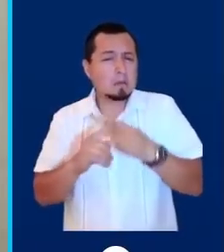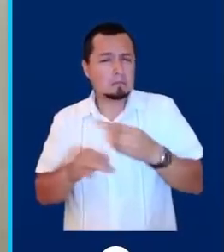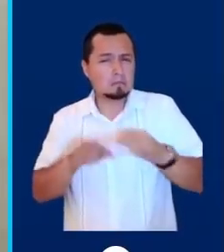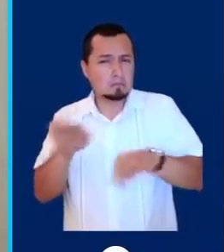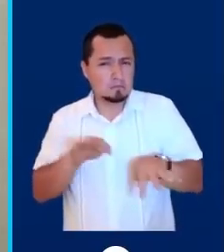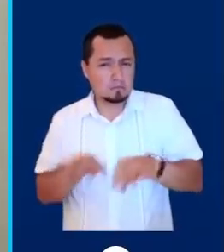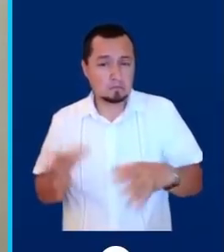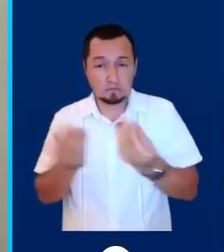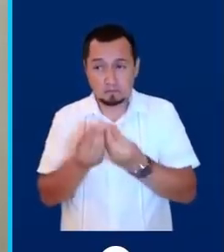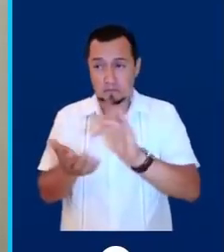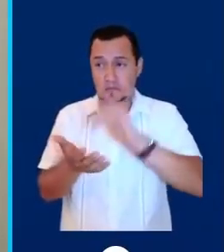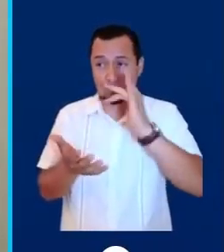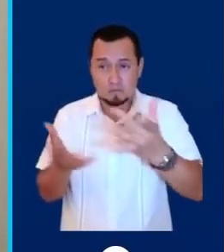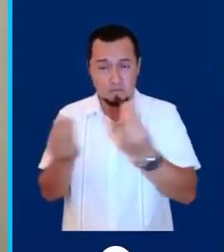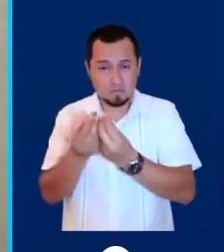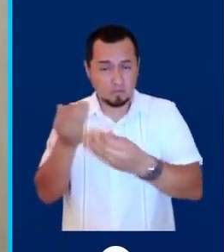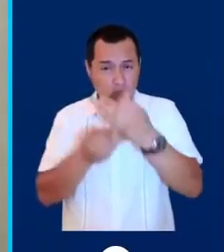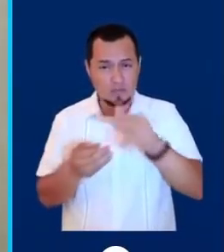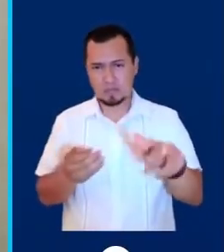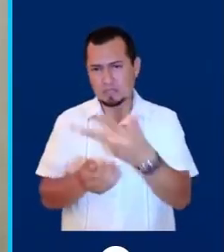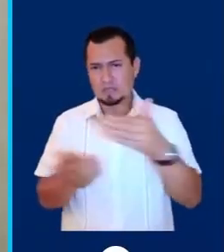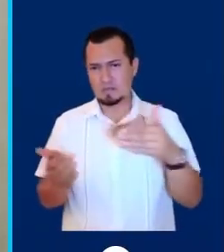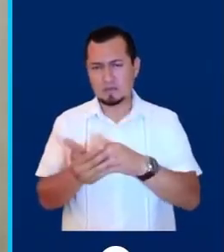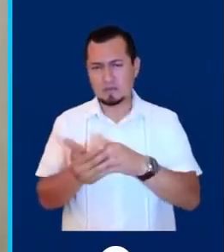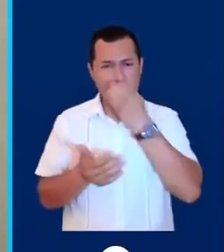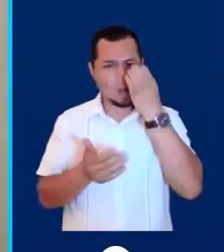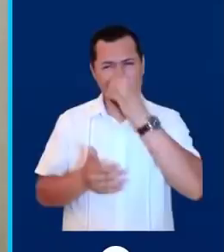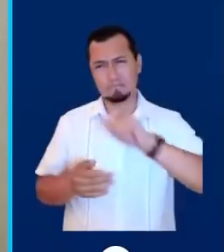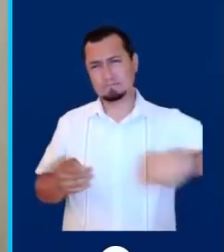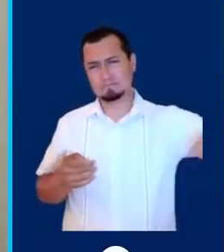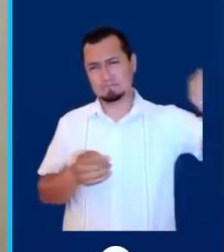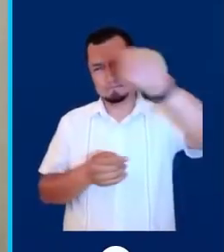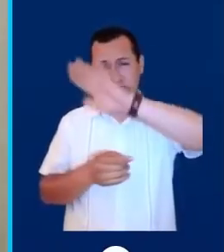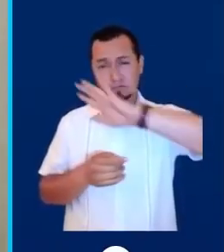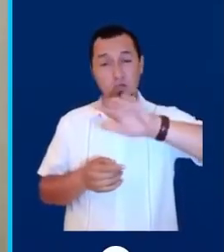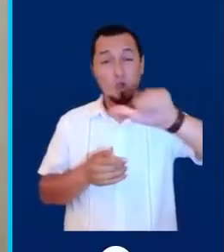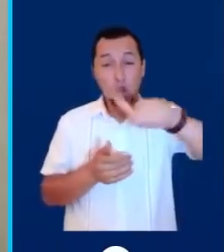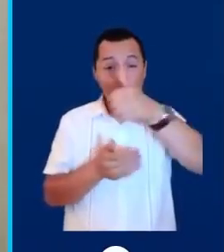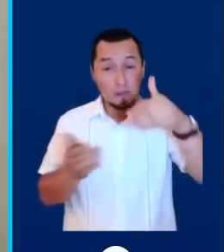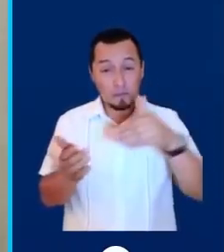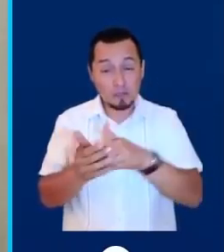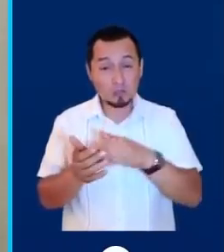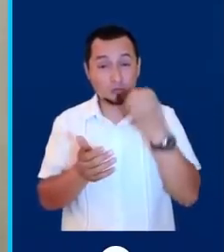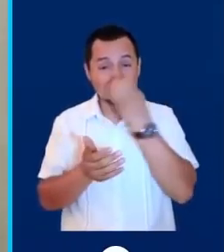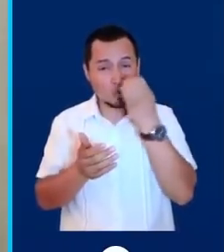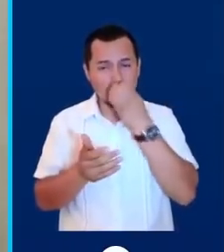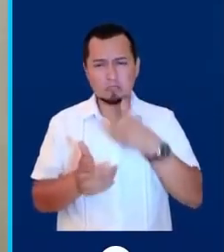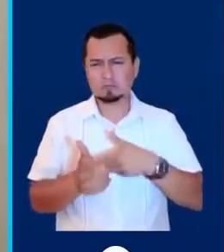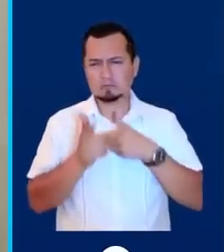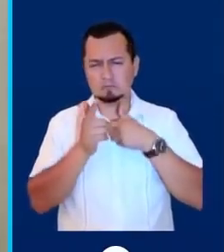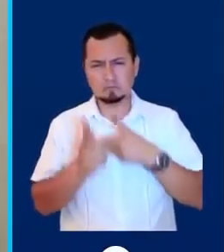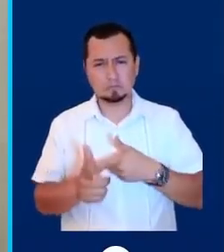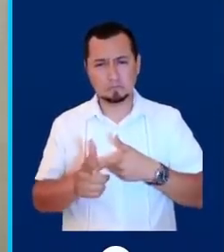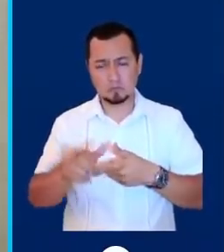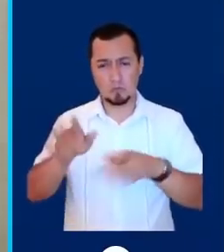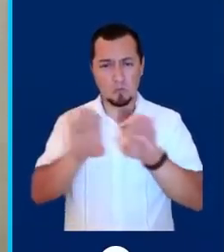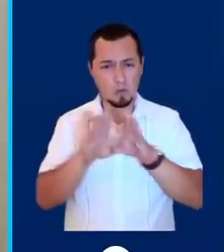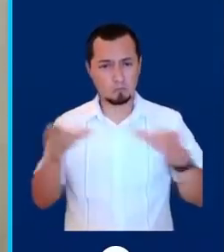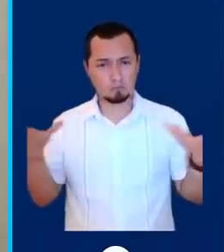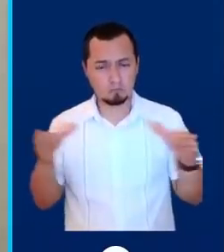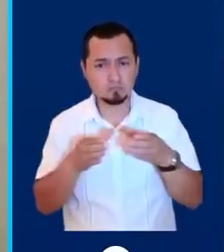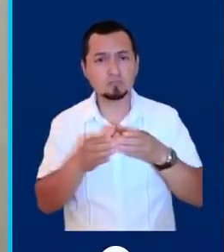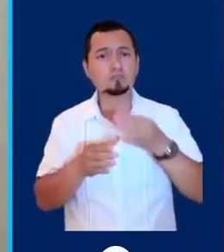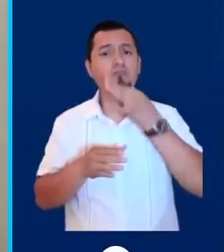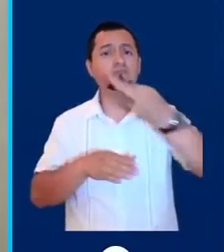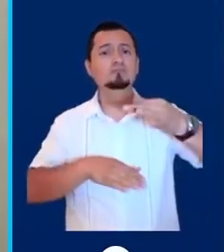escolares. Agradecerles a las 13.000 escuelas que hay en Jalisco, porque 11.000 de ellas constantemente en estos consejos técnicos nos regresan